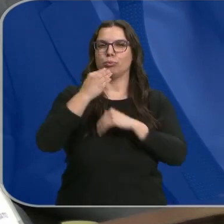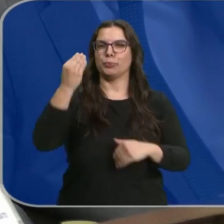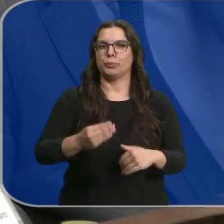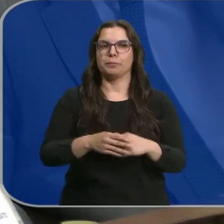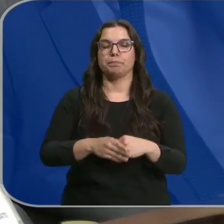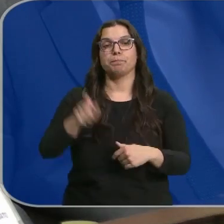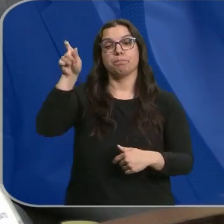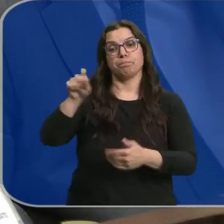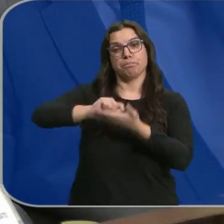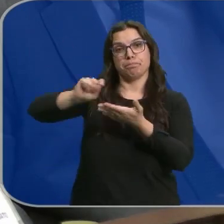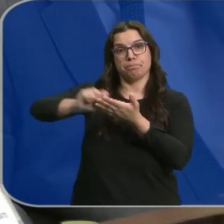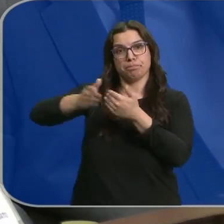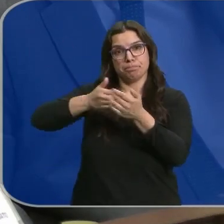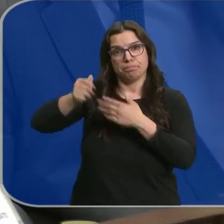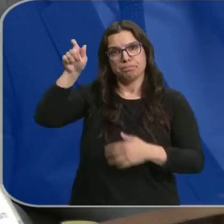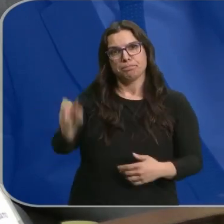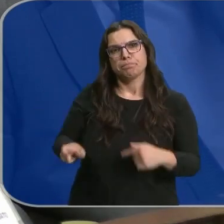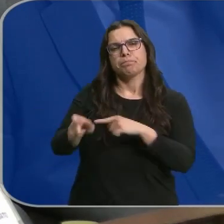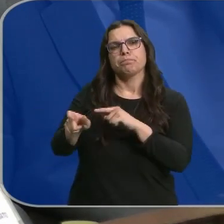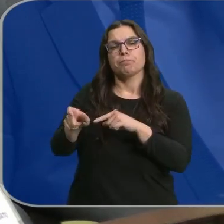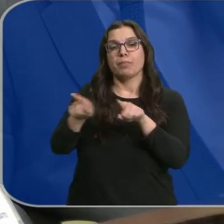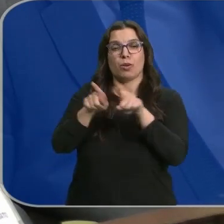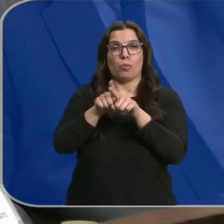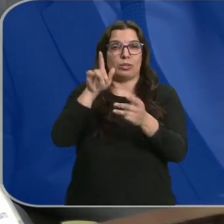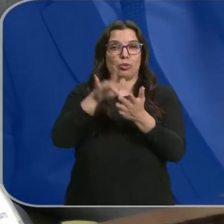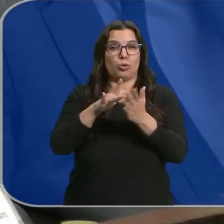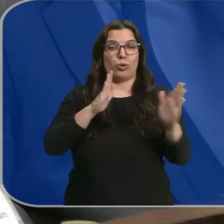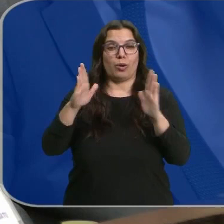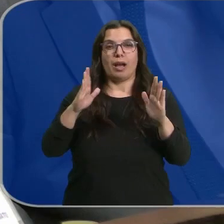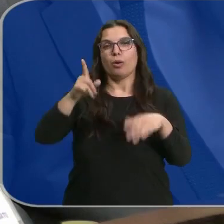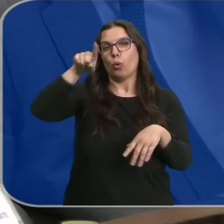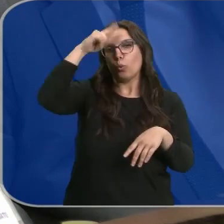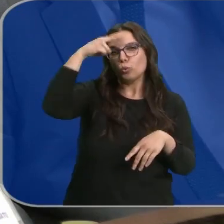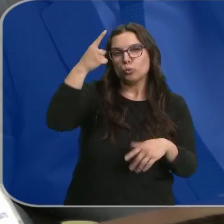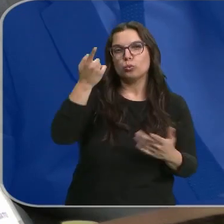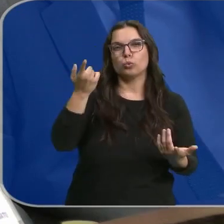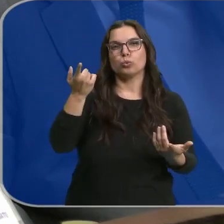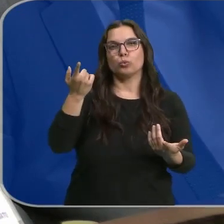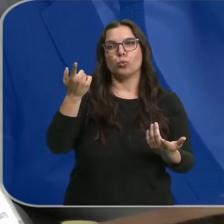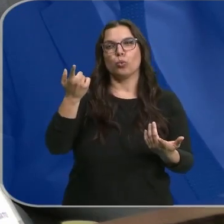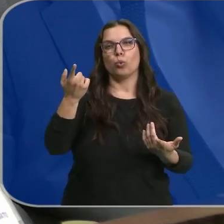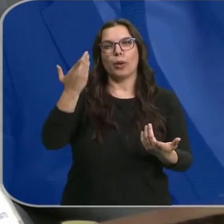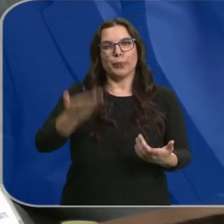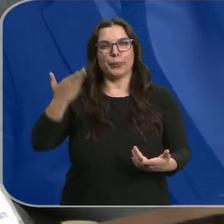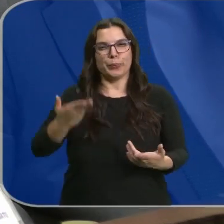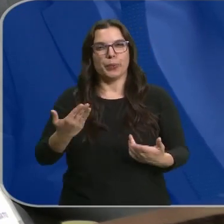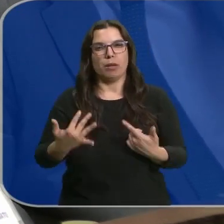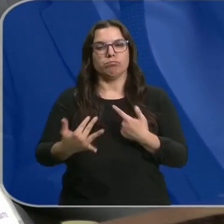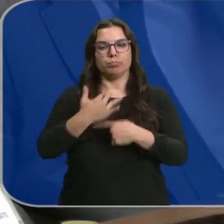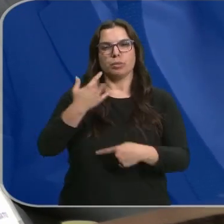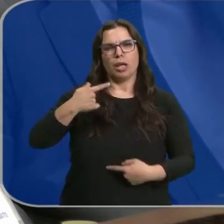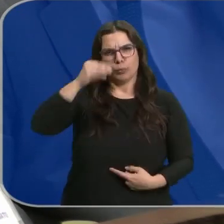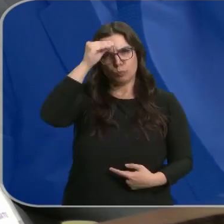Es un autor en el cual, como sucede con nuestra generación, la cultura está muy presente, es un autor